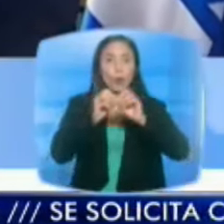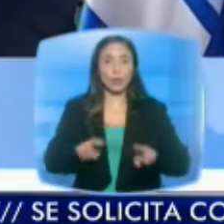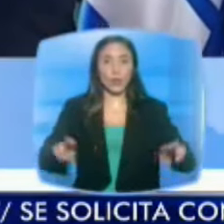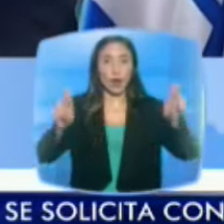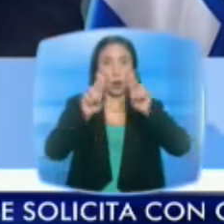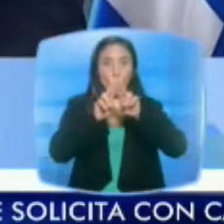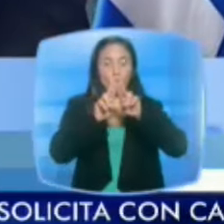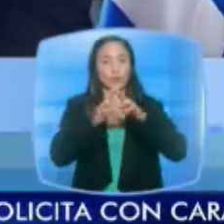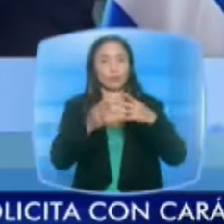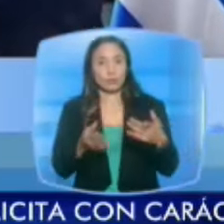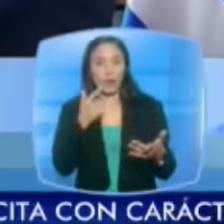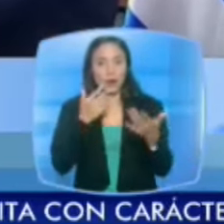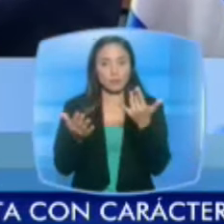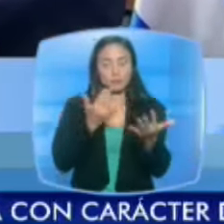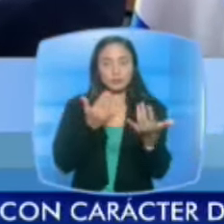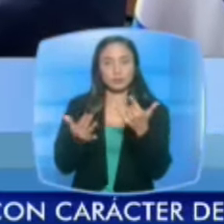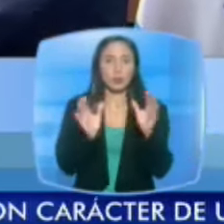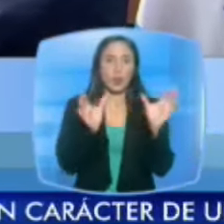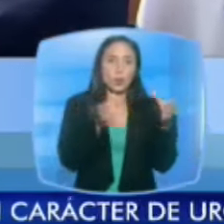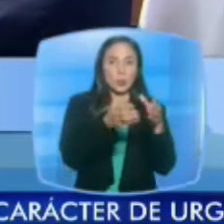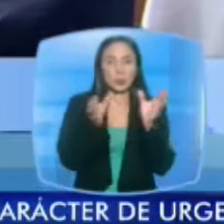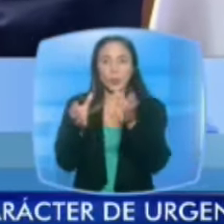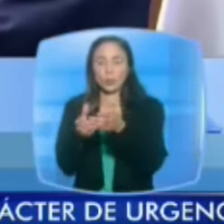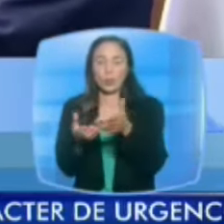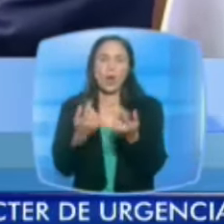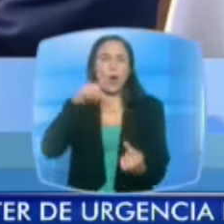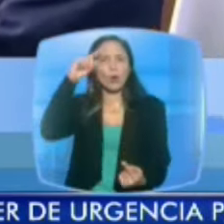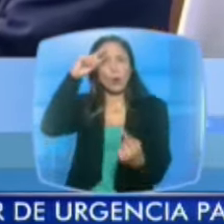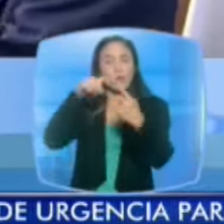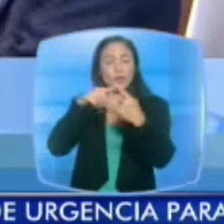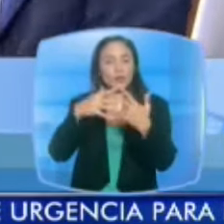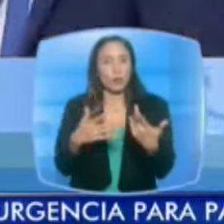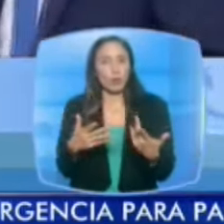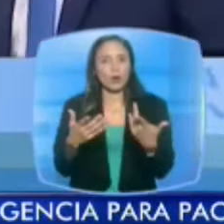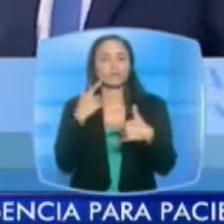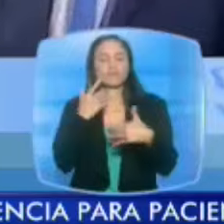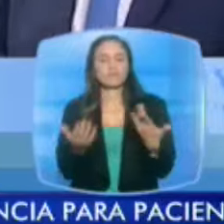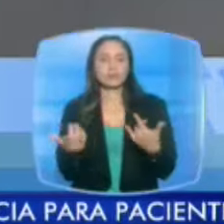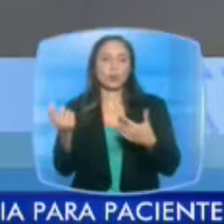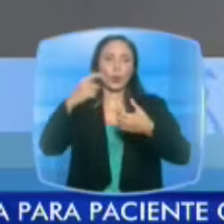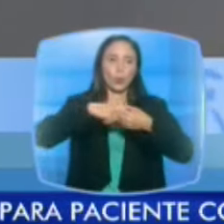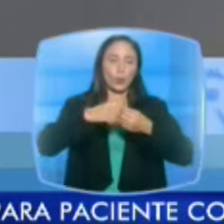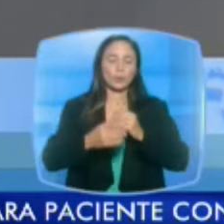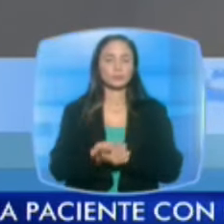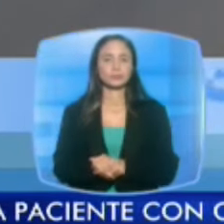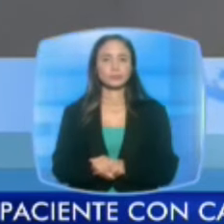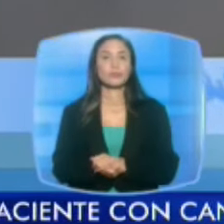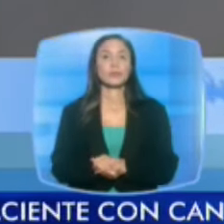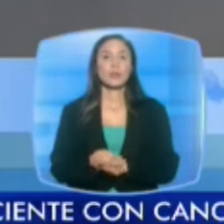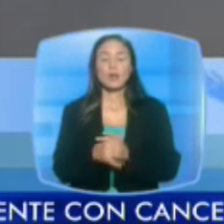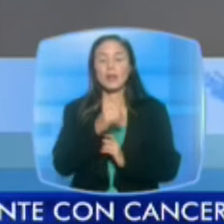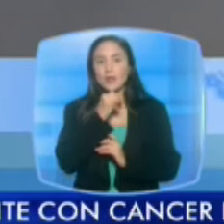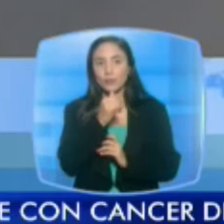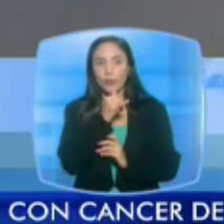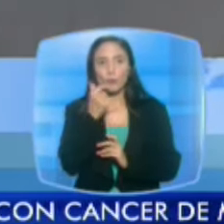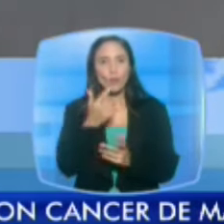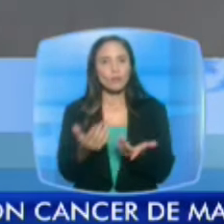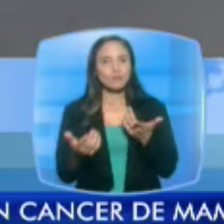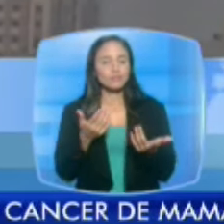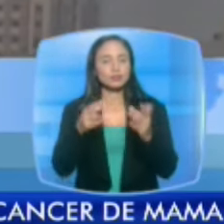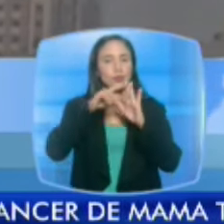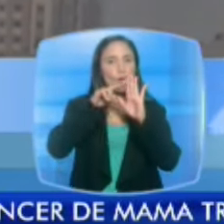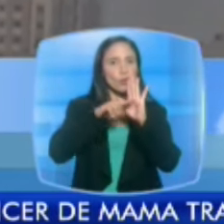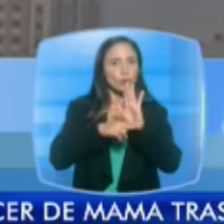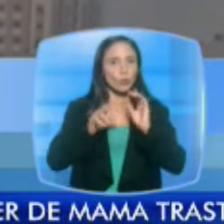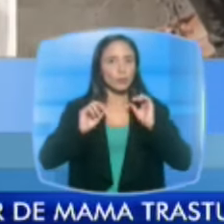Unidas en el norte de la Franja de Gaza, esto a fin de facilitar el retorno de los palestinos. Señaló que esta acción